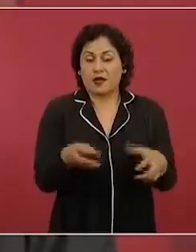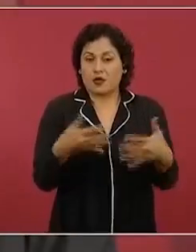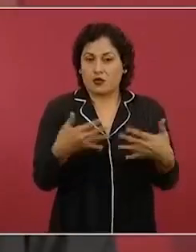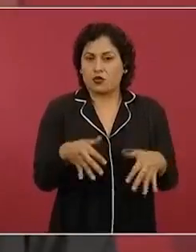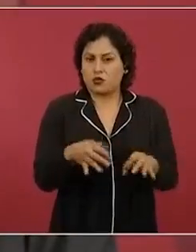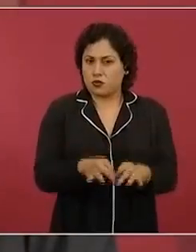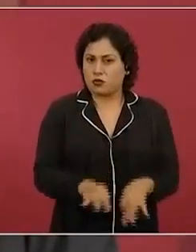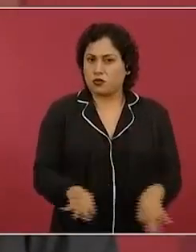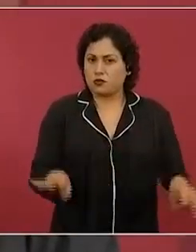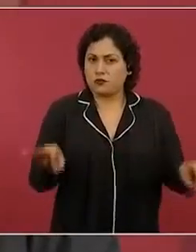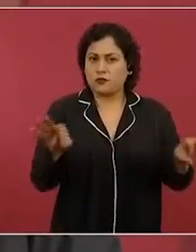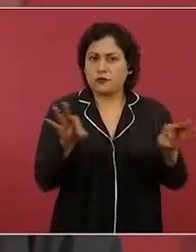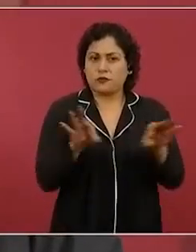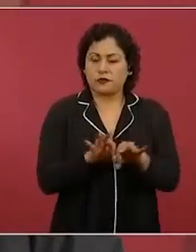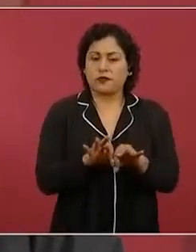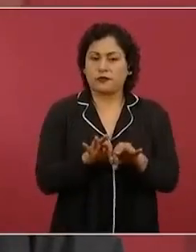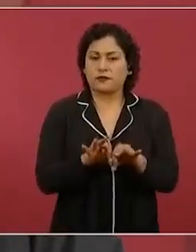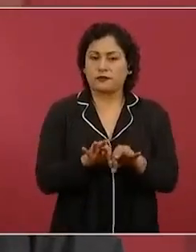importantes,